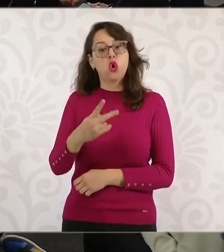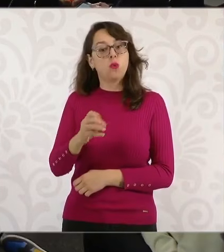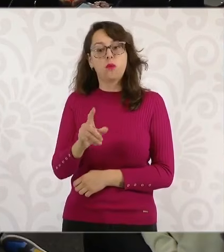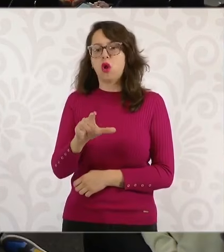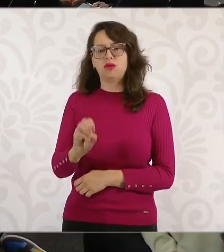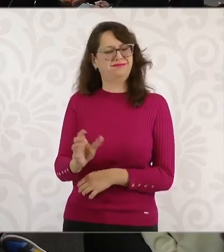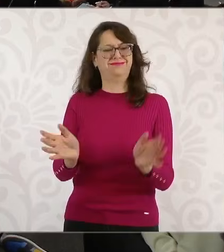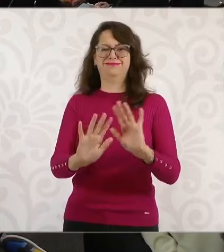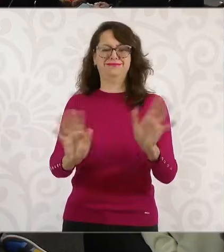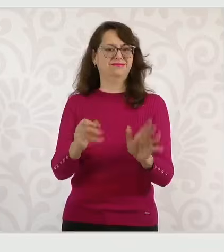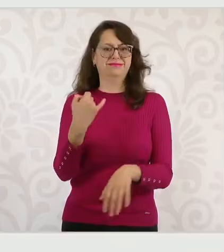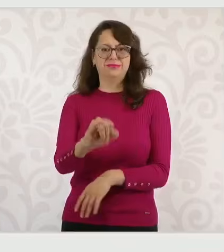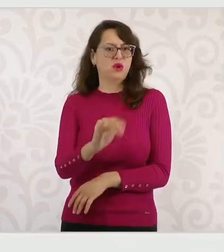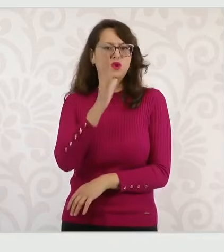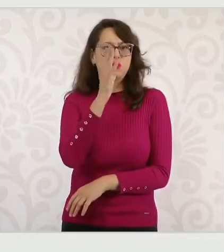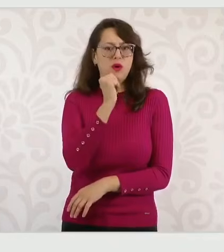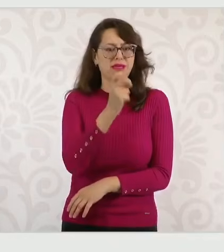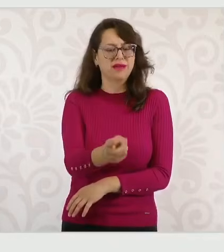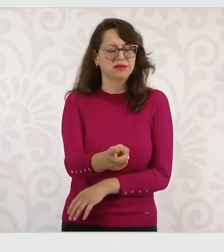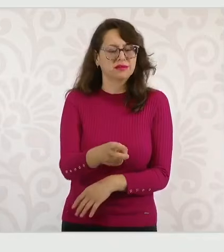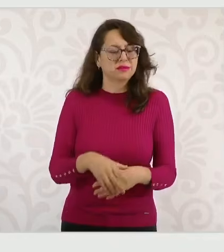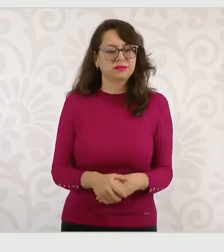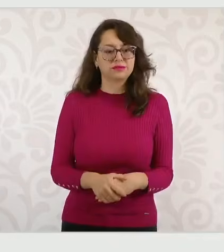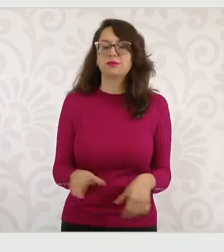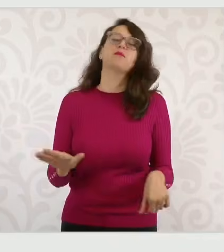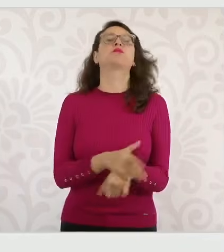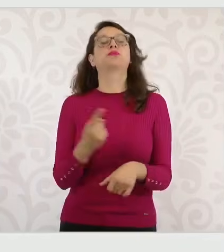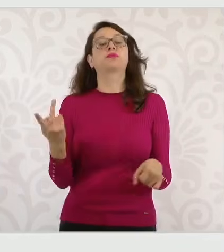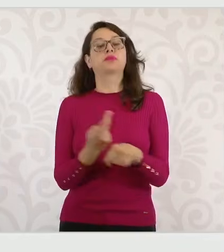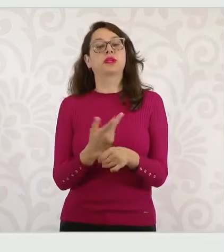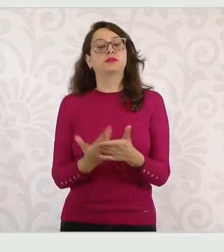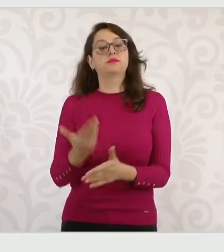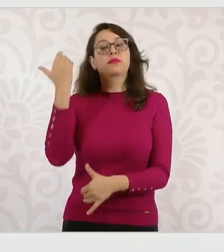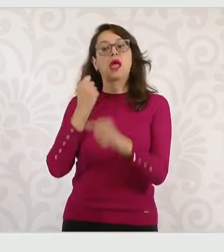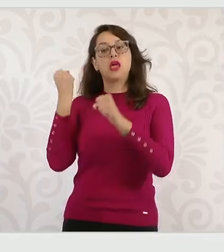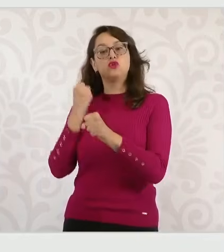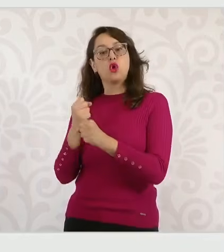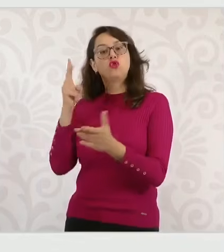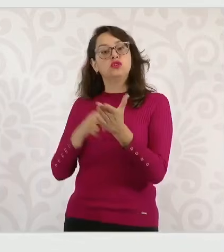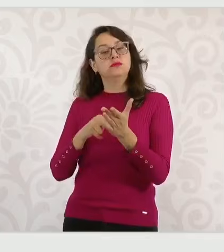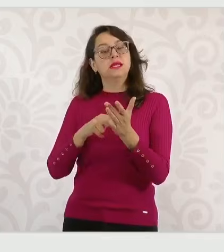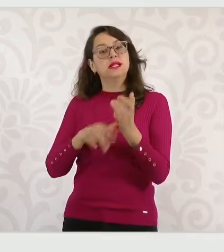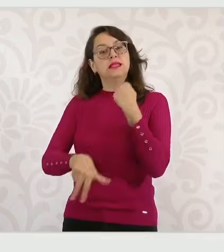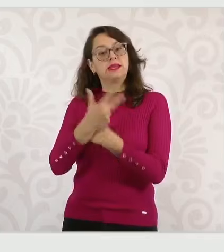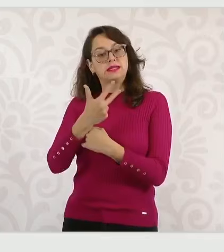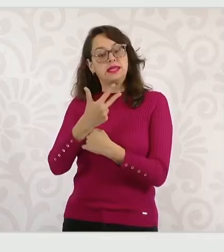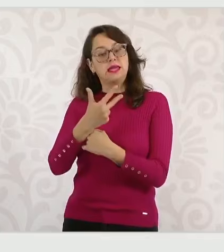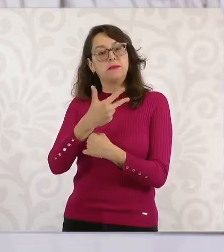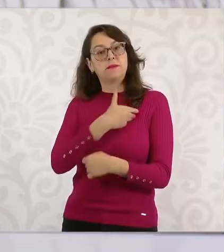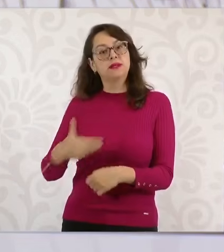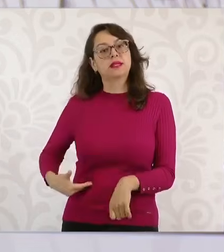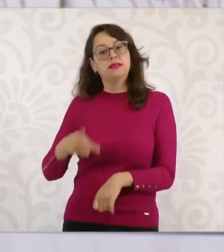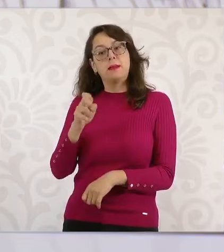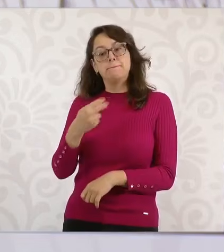importantes. ¿Por qué? Porque antes, con la reforma del 2013 de Peña Nieto, si